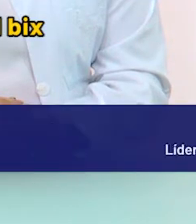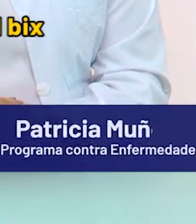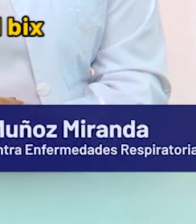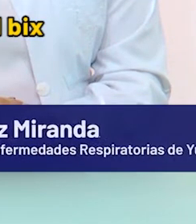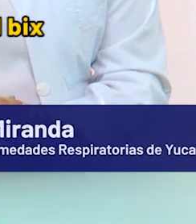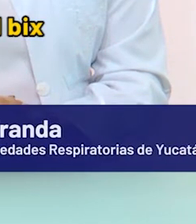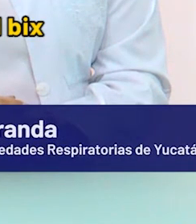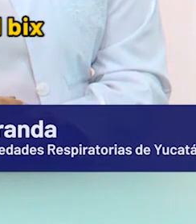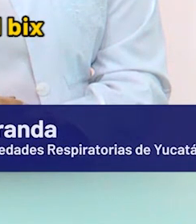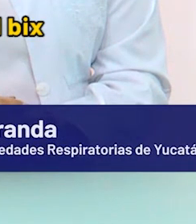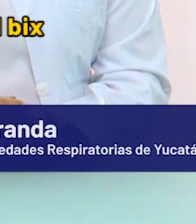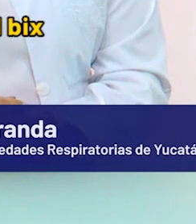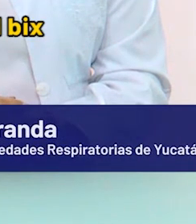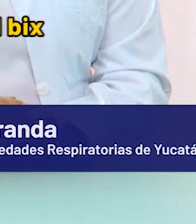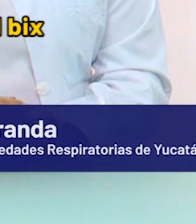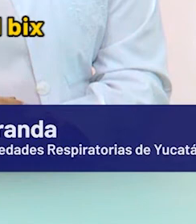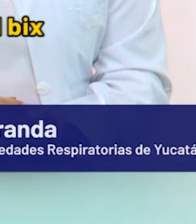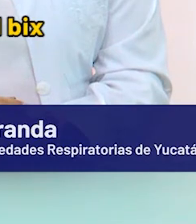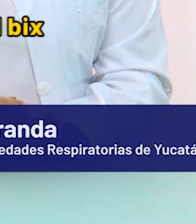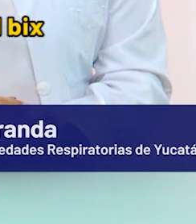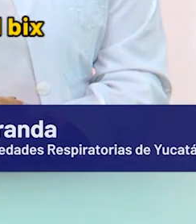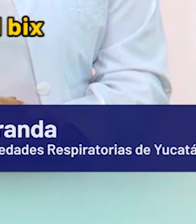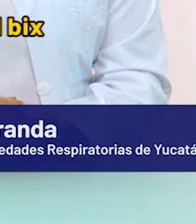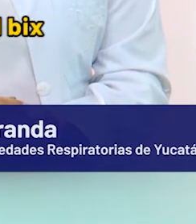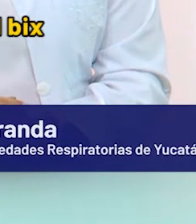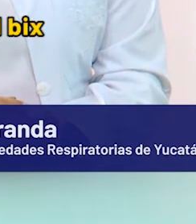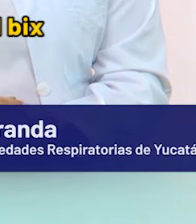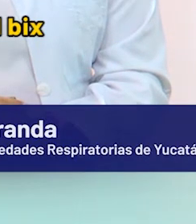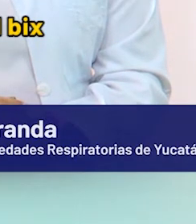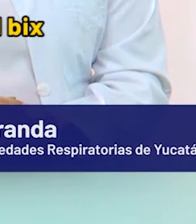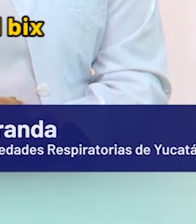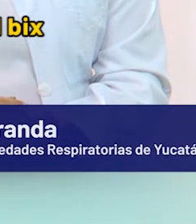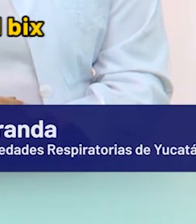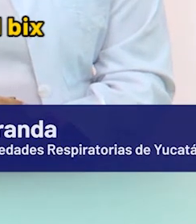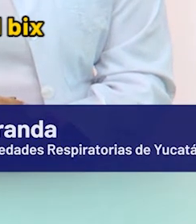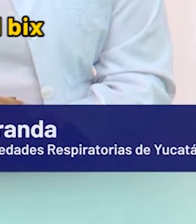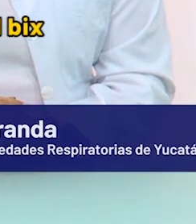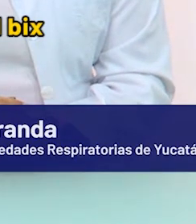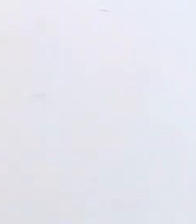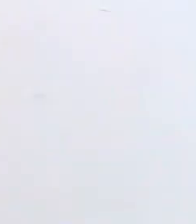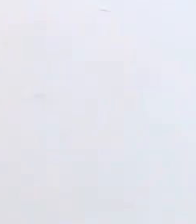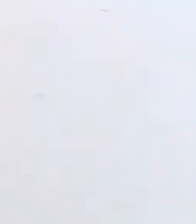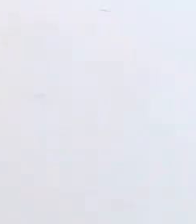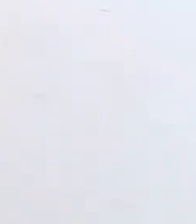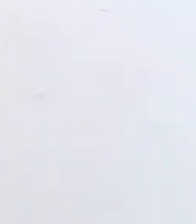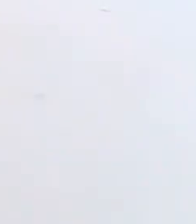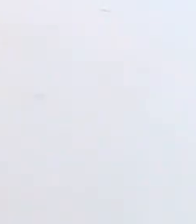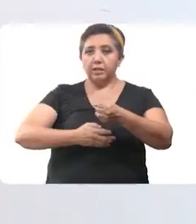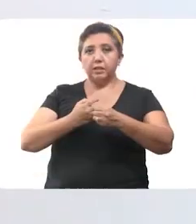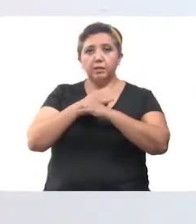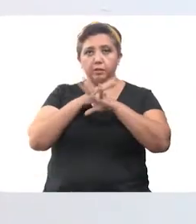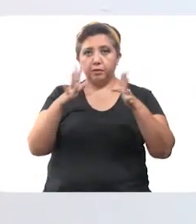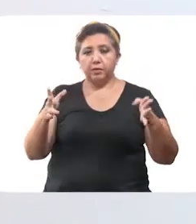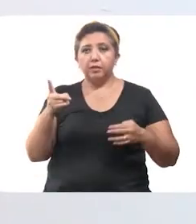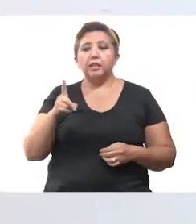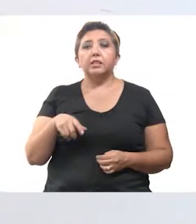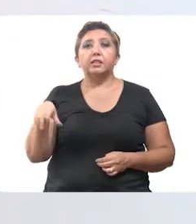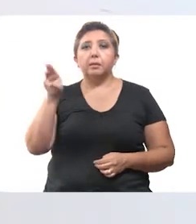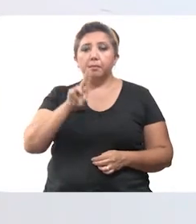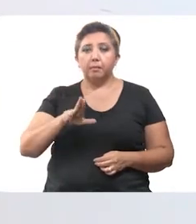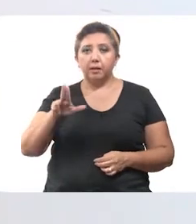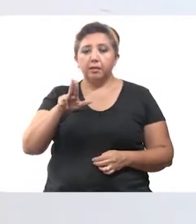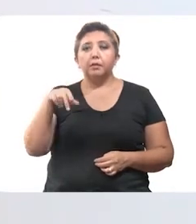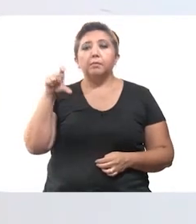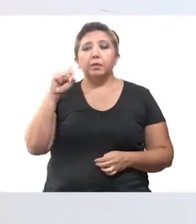Buenas tardes. Nos permitimos dar el informe diario relacionado con el COVID-19. Adelante, doctora. Gracias, doctora. Buenas tardes. Este es el parte médico de este